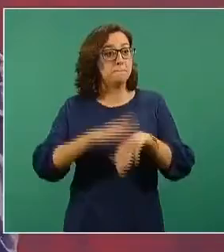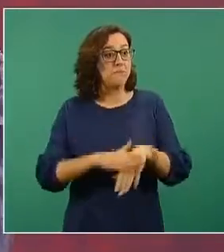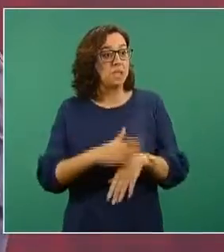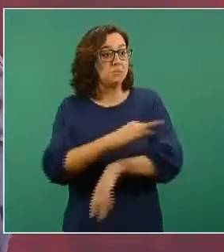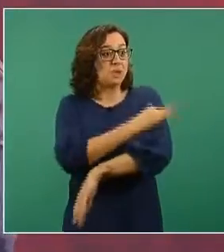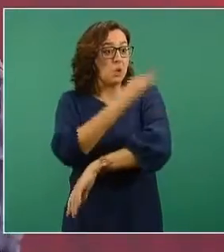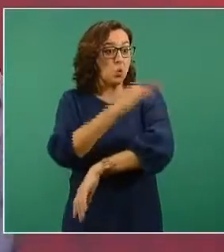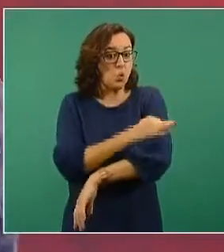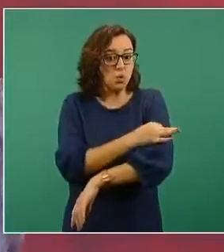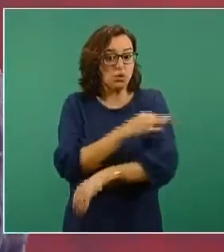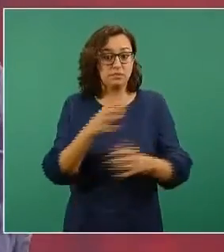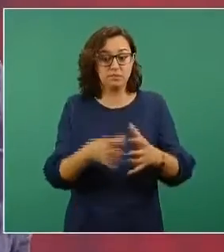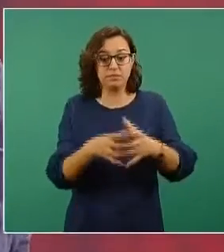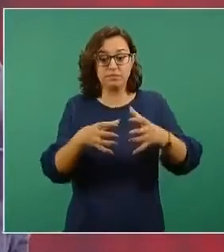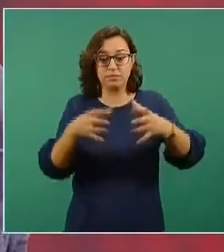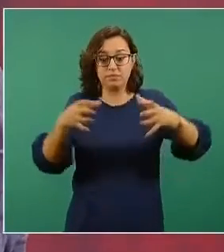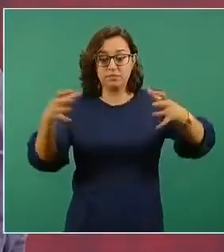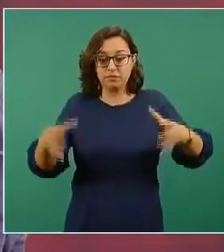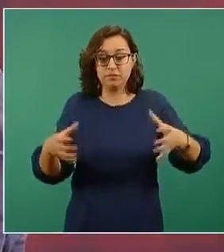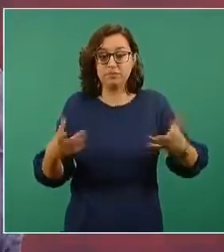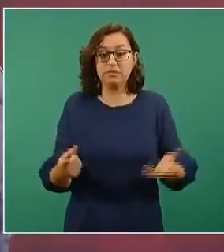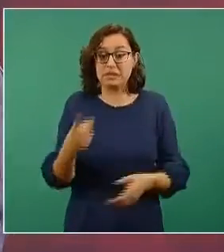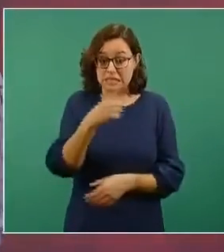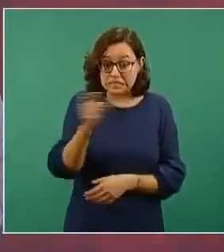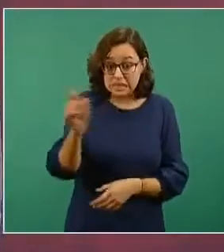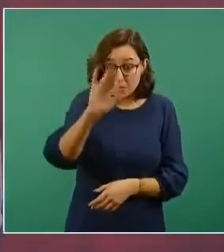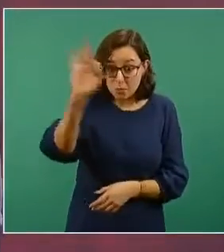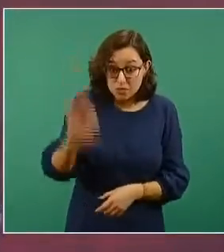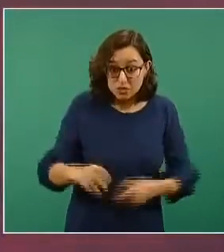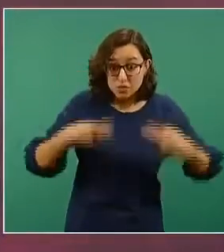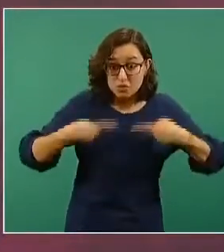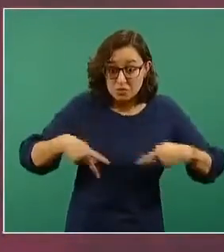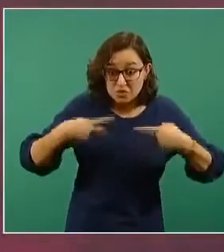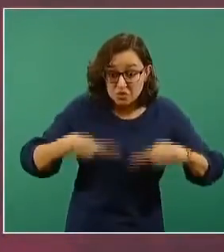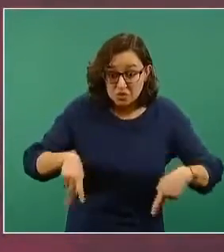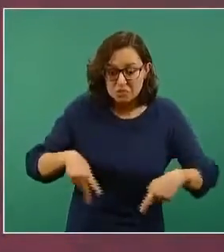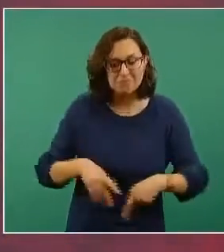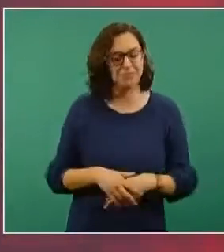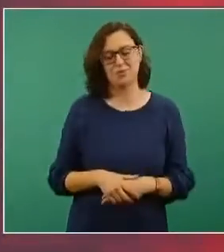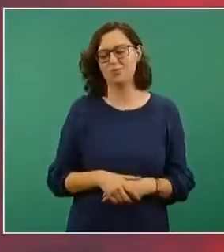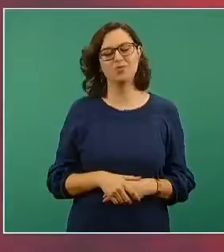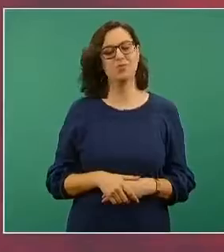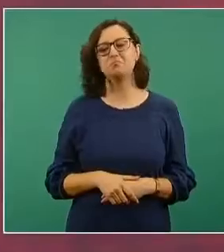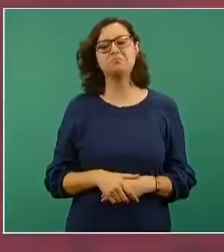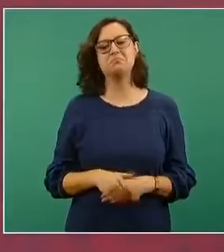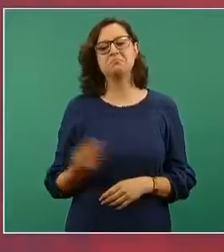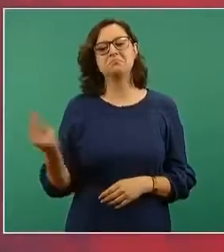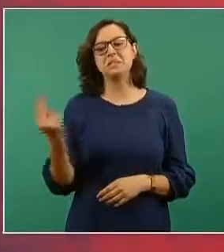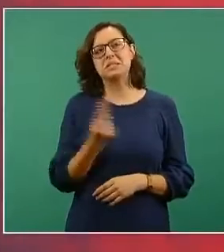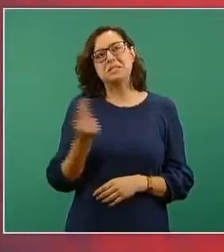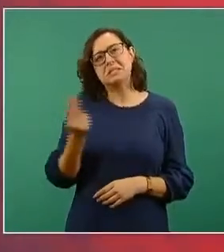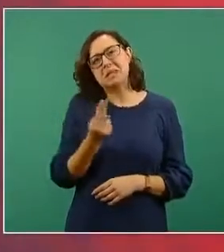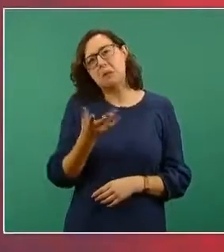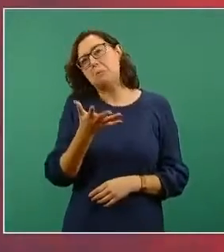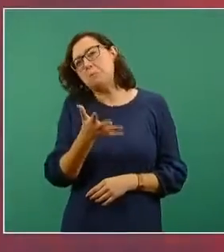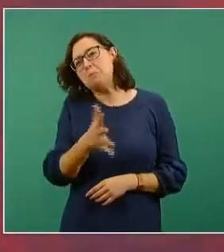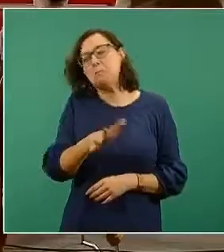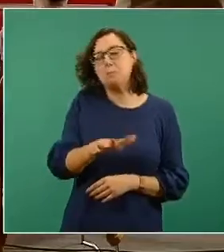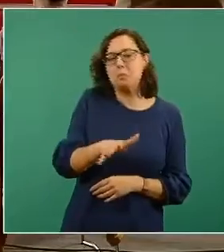transmisión. No requiere ser 100%, requiere ser una cantidad, una